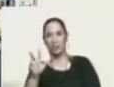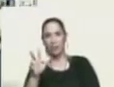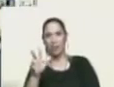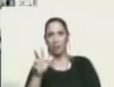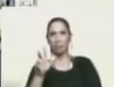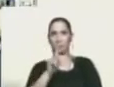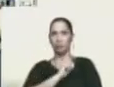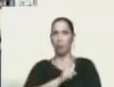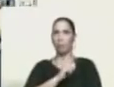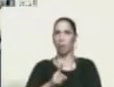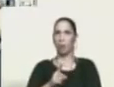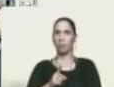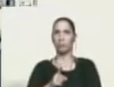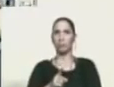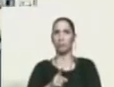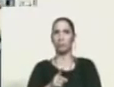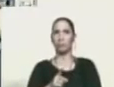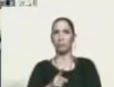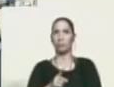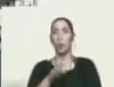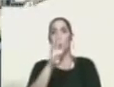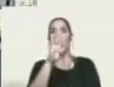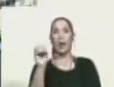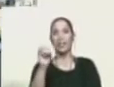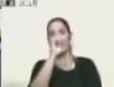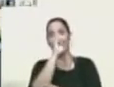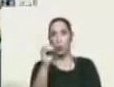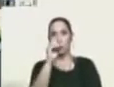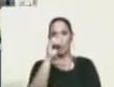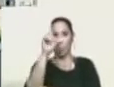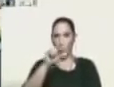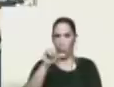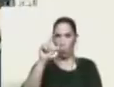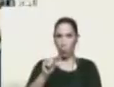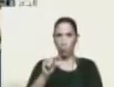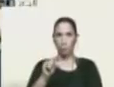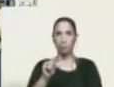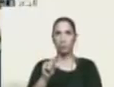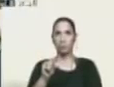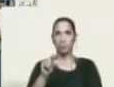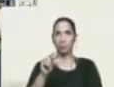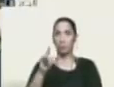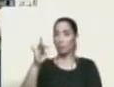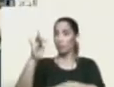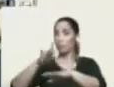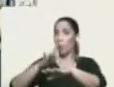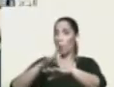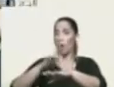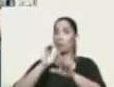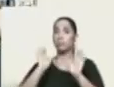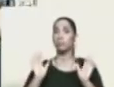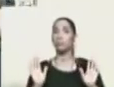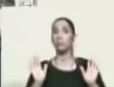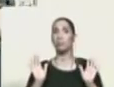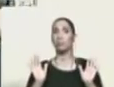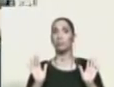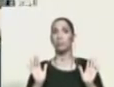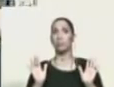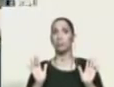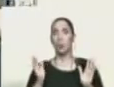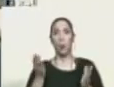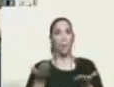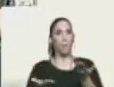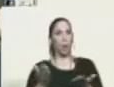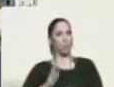de sobreseimientos al 40%, es decir, si toca sobreseimiento, toca, ¿ok? Pero no puede ser que el balance